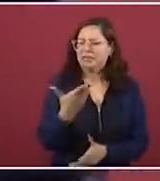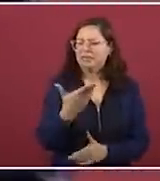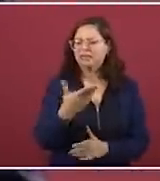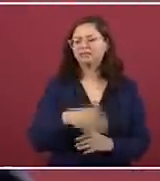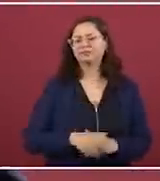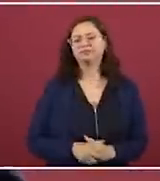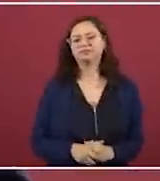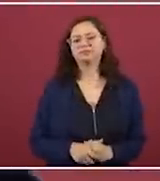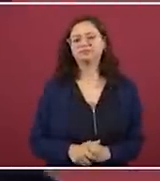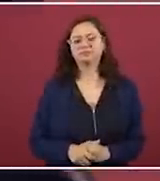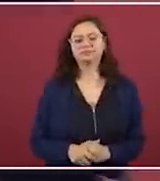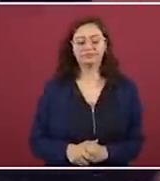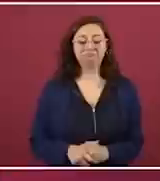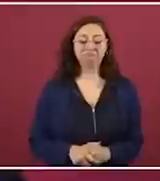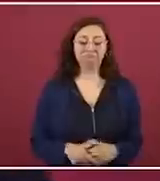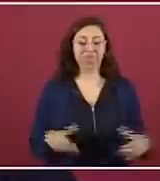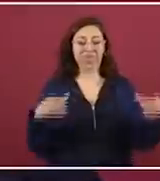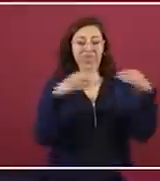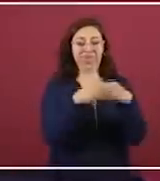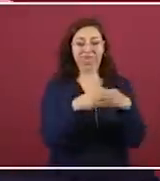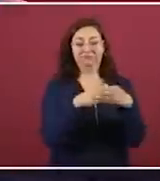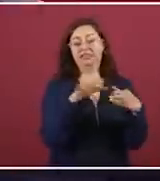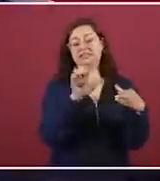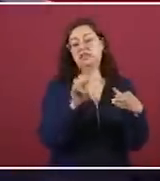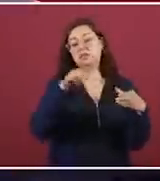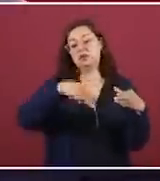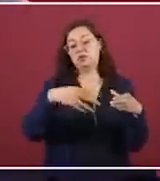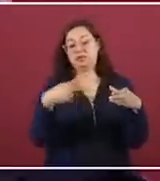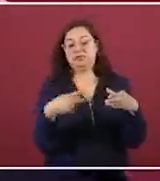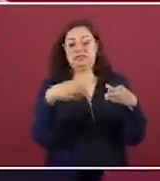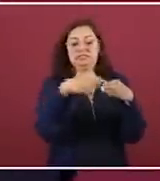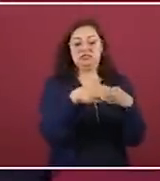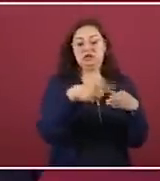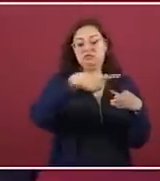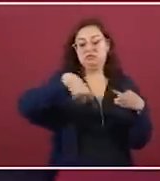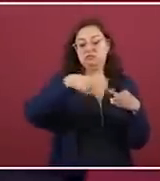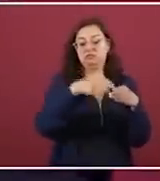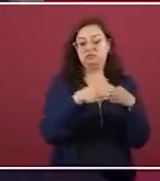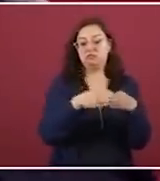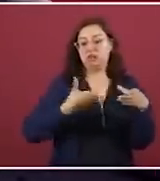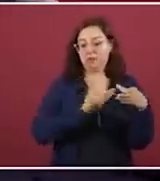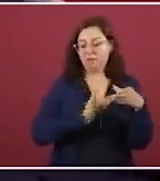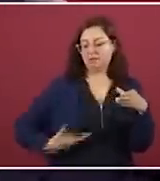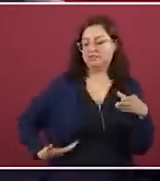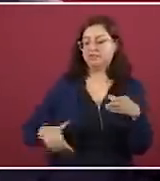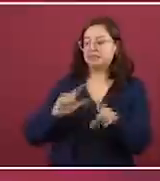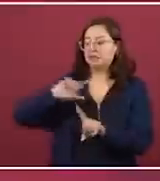Cuidaban al presidente, y esto lo digo porque nos están viendo.